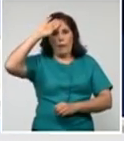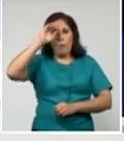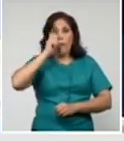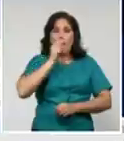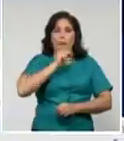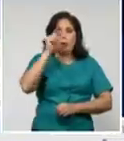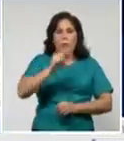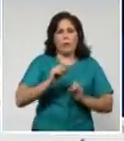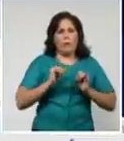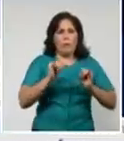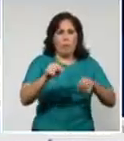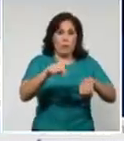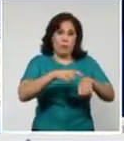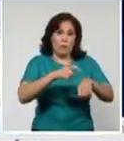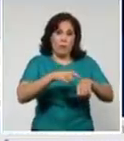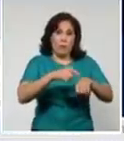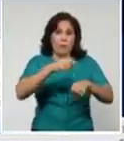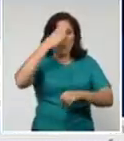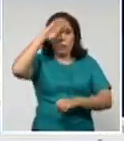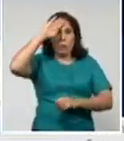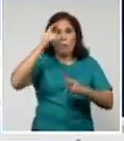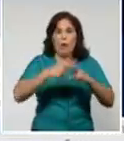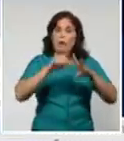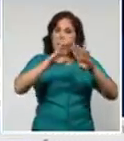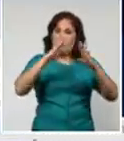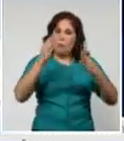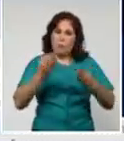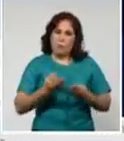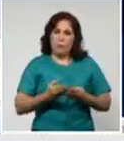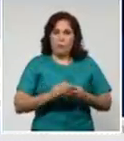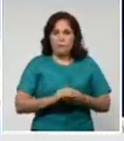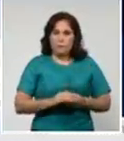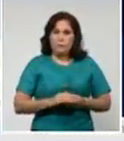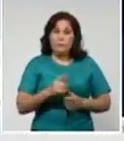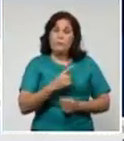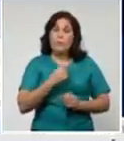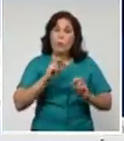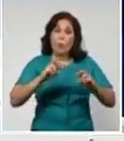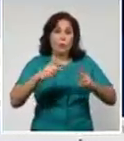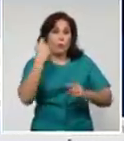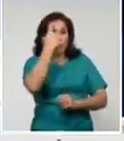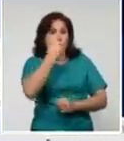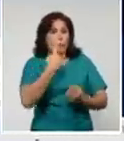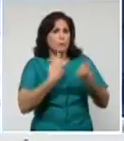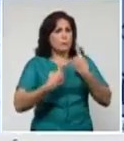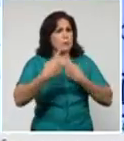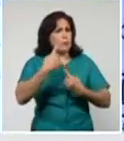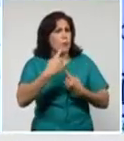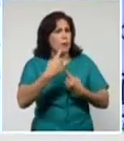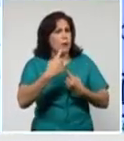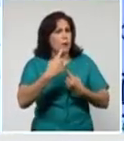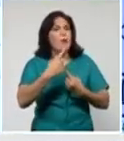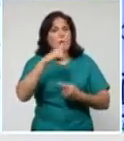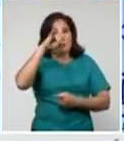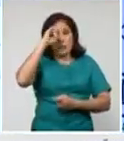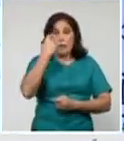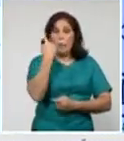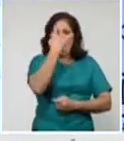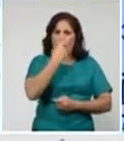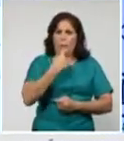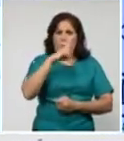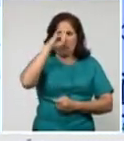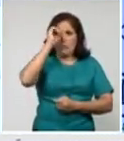nuestra información de Cuba y el mundo. No sé si tengamos alguna pregunta. Tenemos una pregunta,